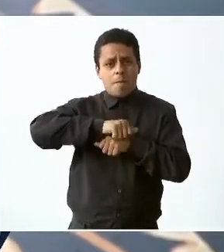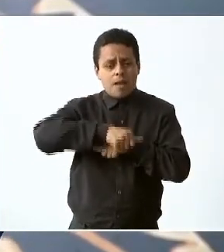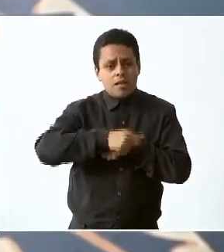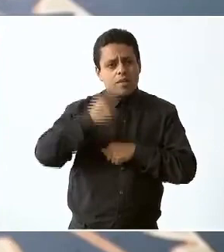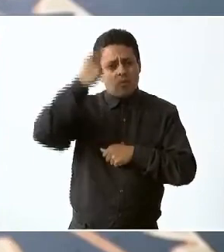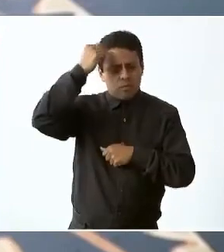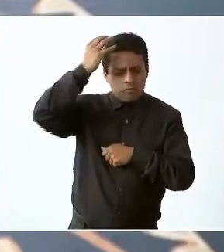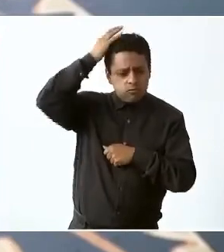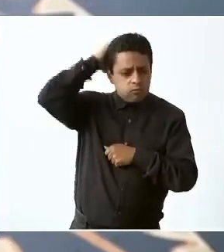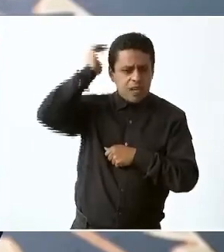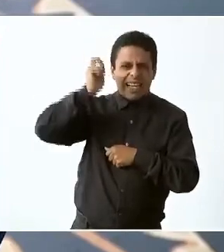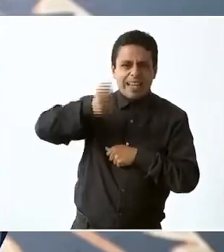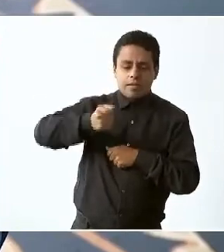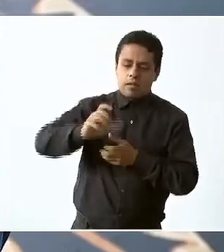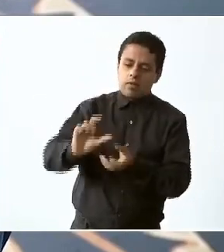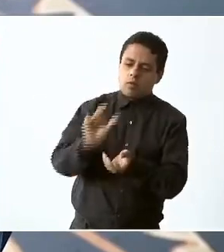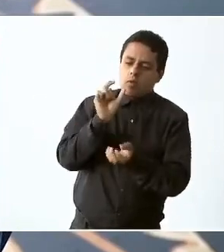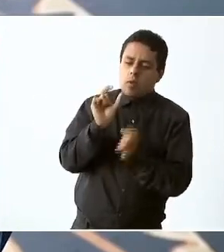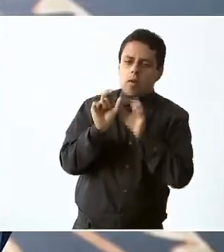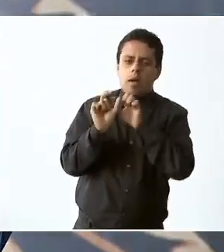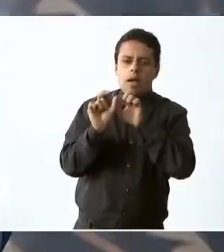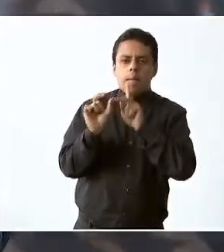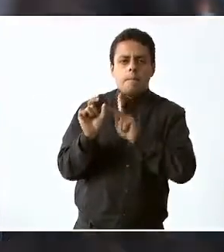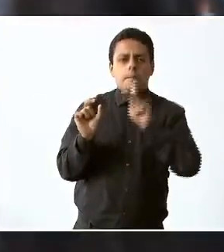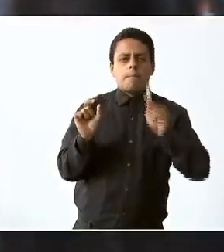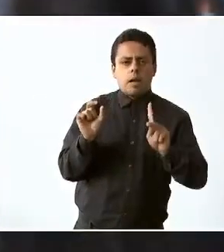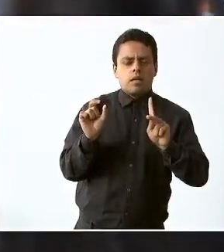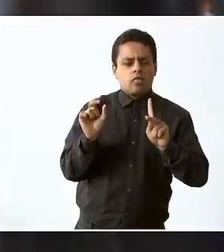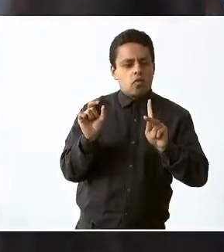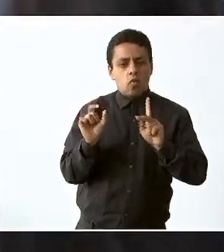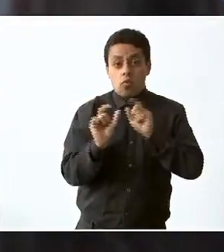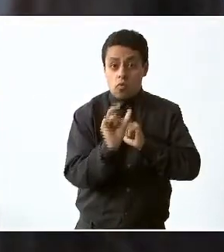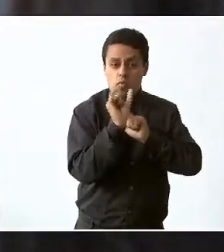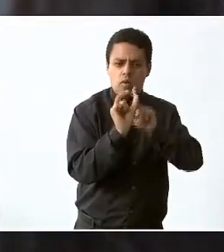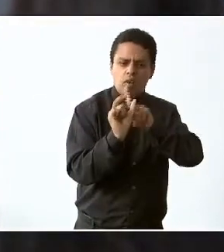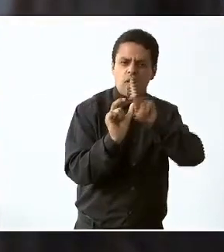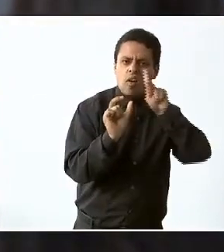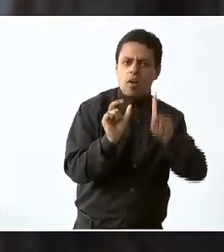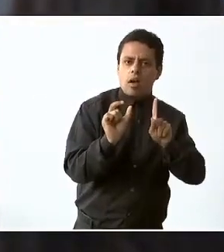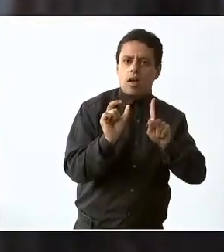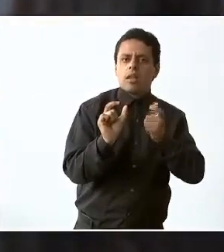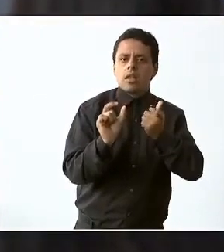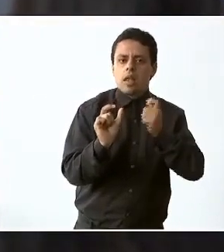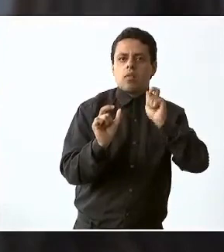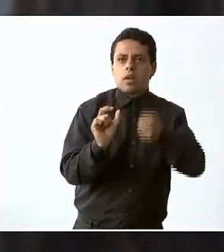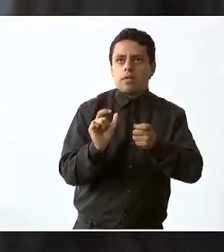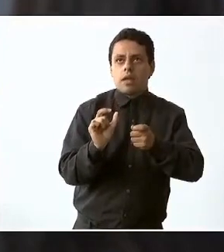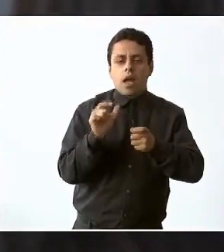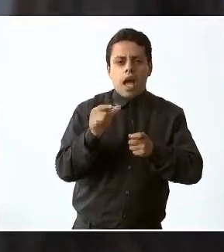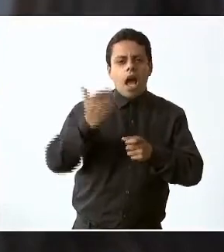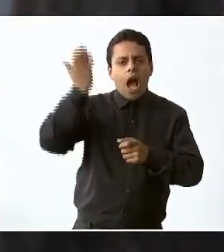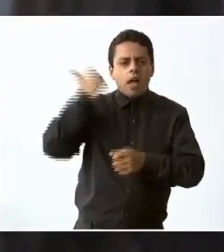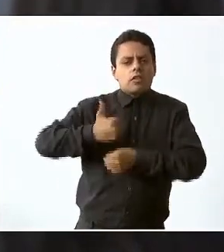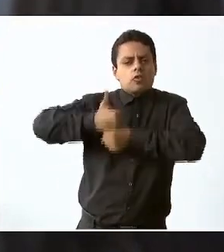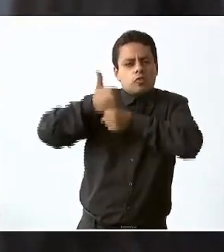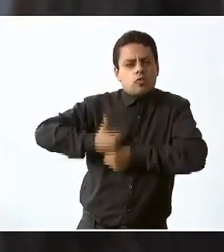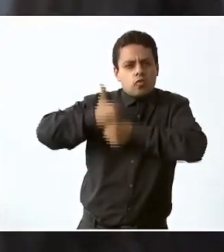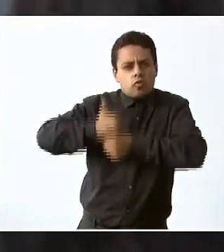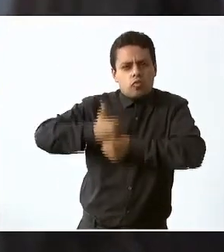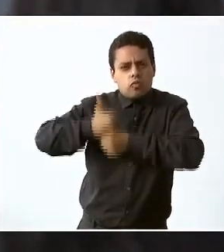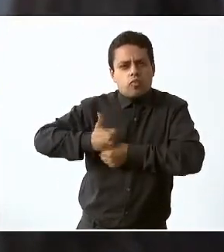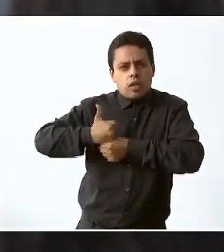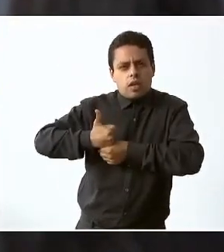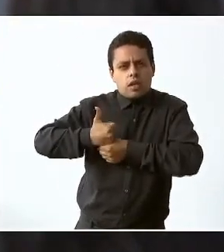queda hemisféricamente de moneda. Moneda espiritual en que se fragua todo lo que sufriste,